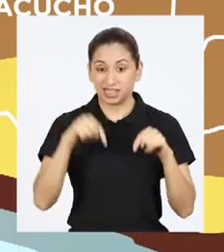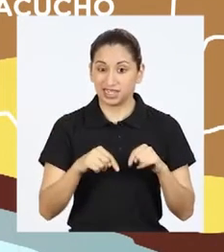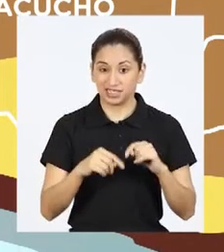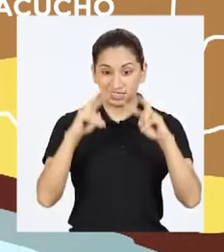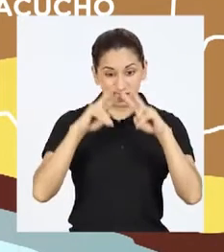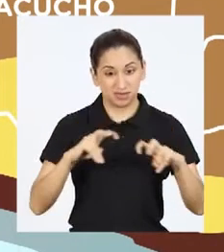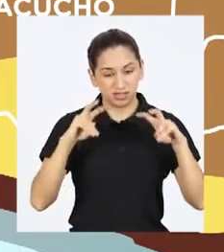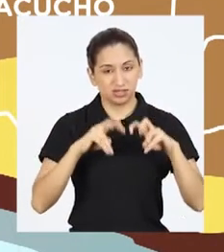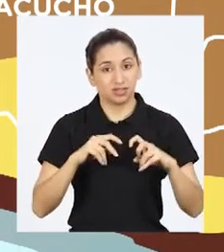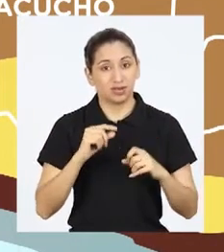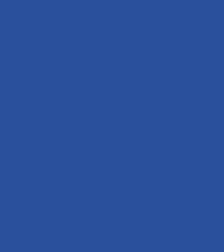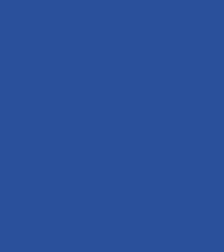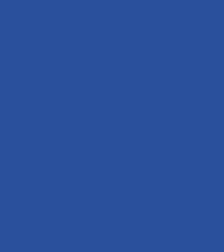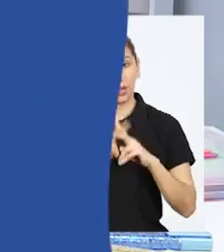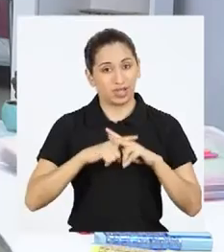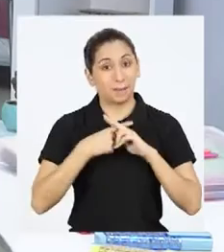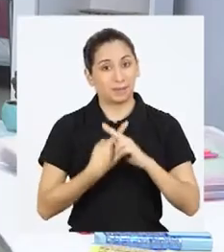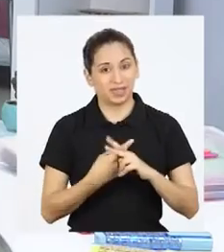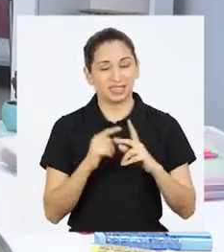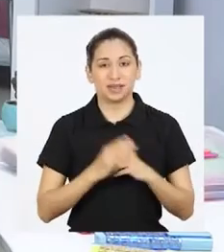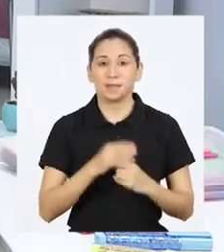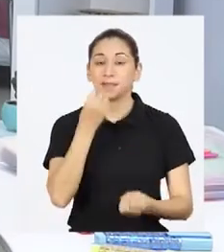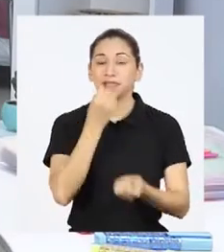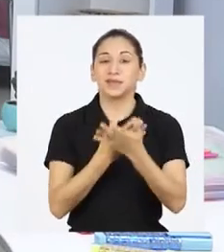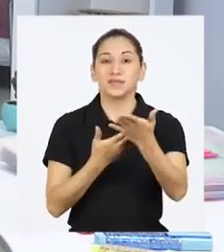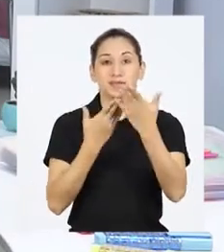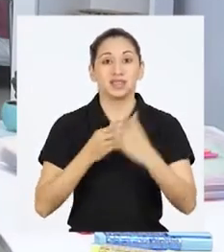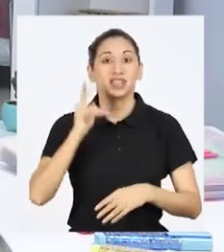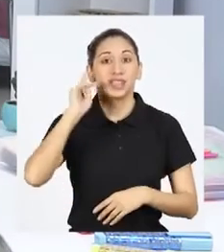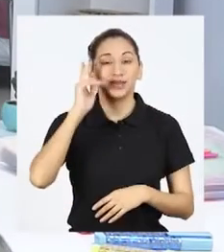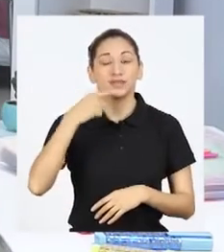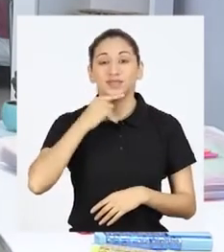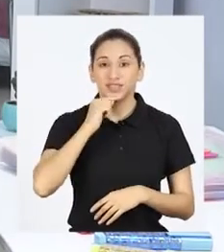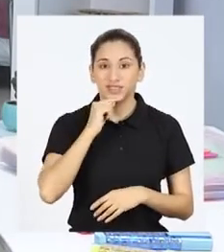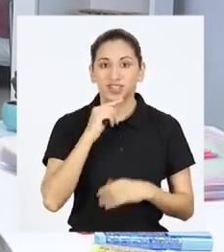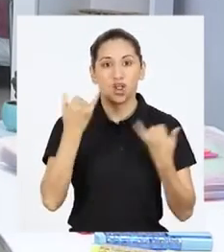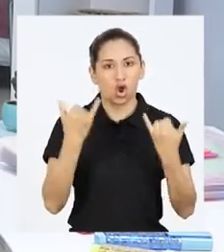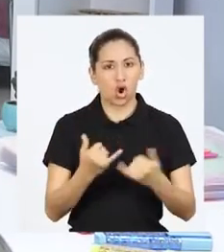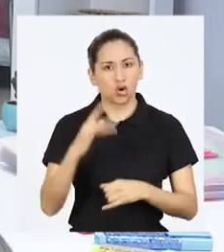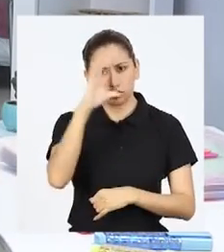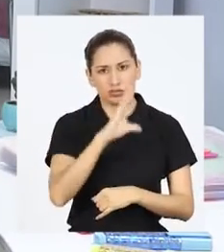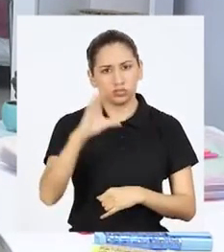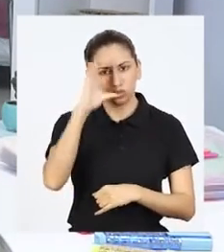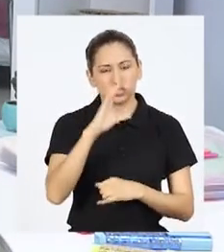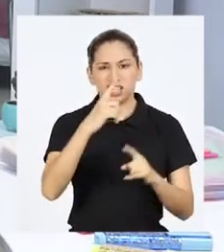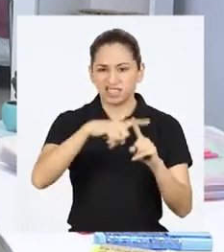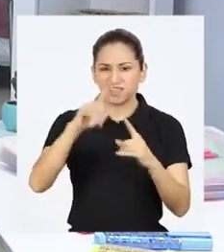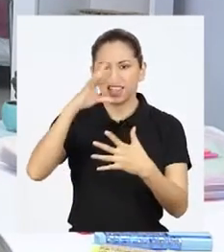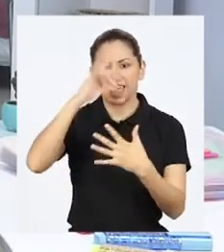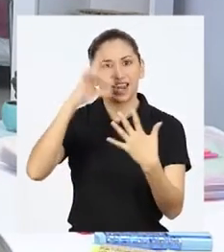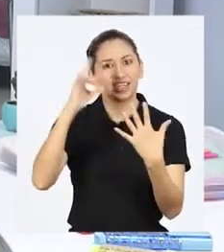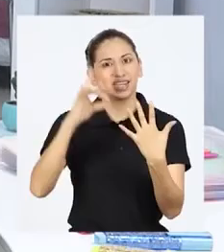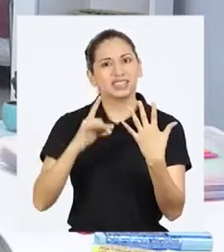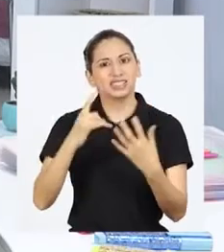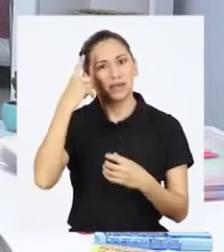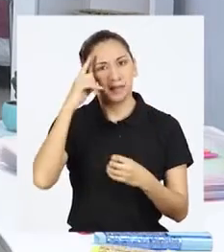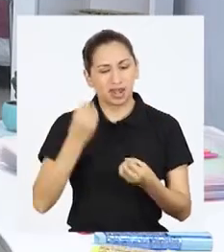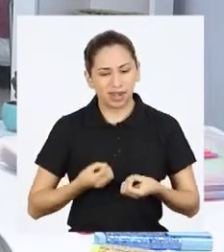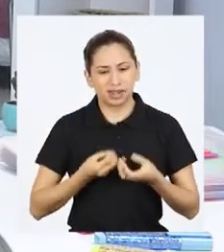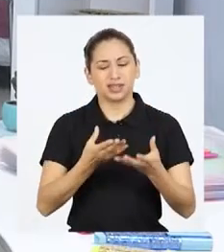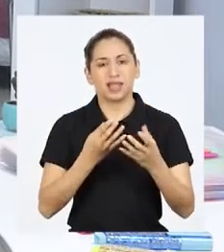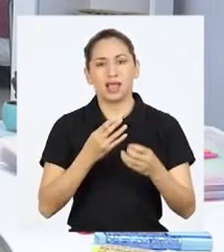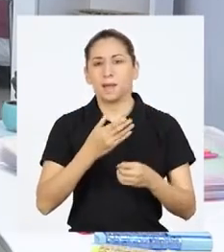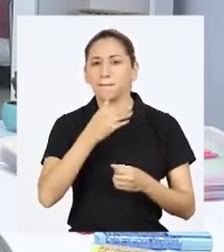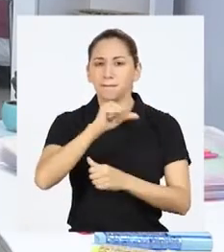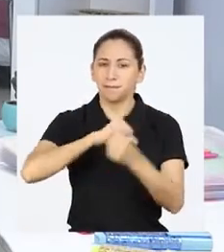investigación recién comienza. Bienvenida, profesora. Hoy estamos buscando maneras alternativas de contribuir a mejorar el